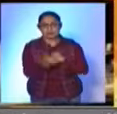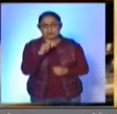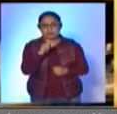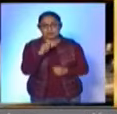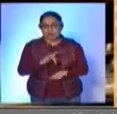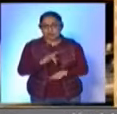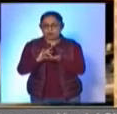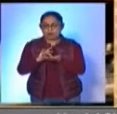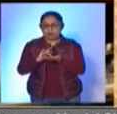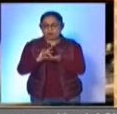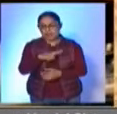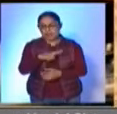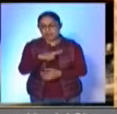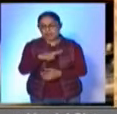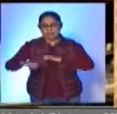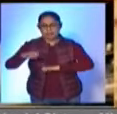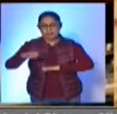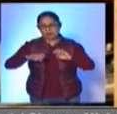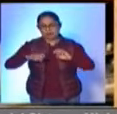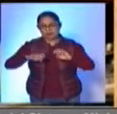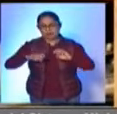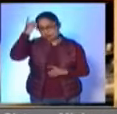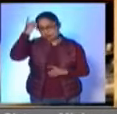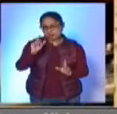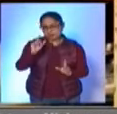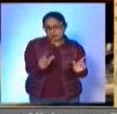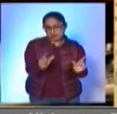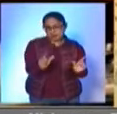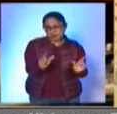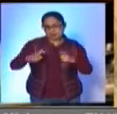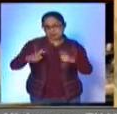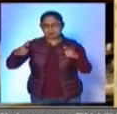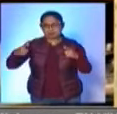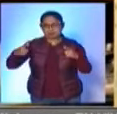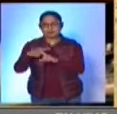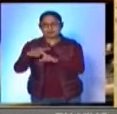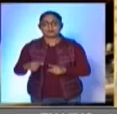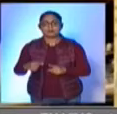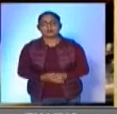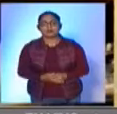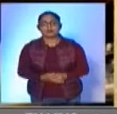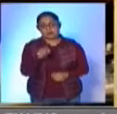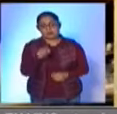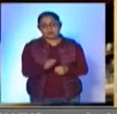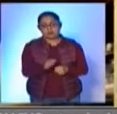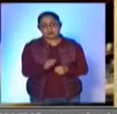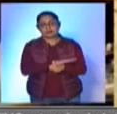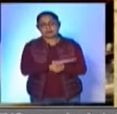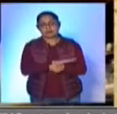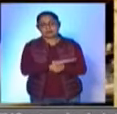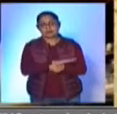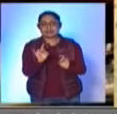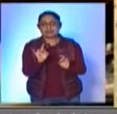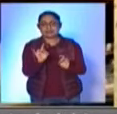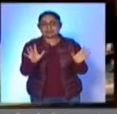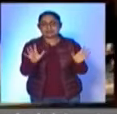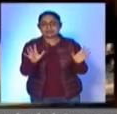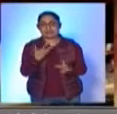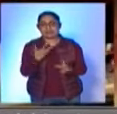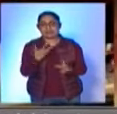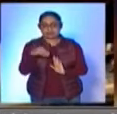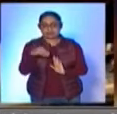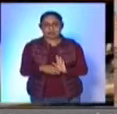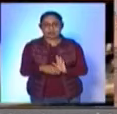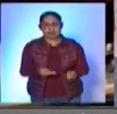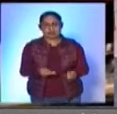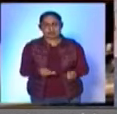micro, pequeñas y medianas empresas. Luego de la contingencia sanitaria por COVID-19 que causara estragos en las finanzas de miles